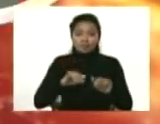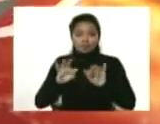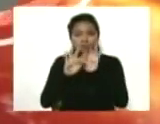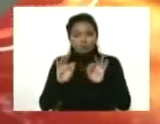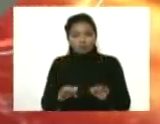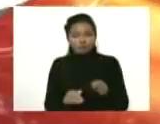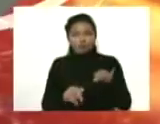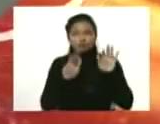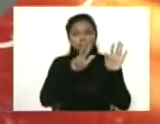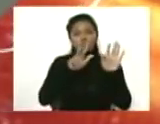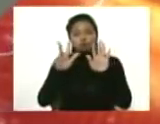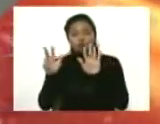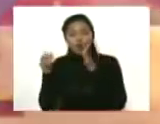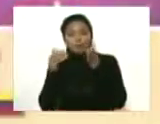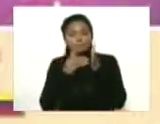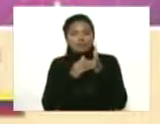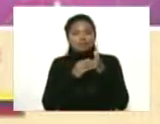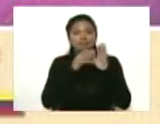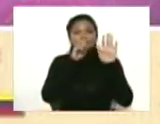con